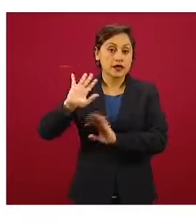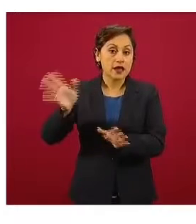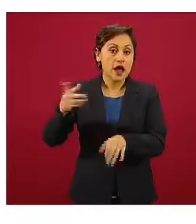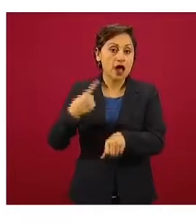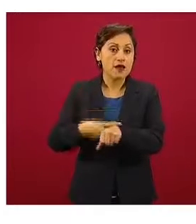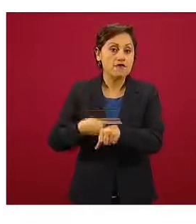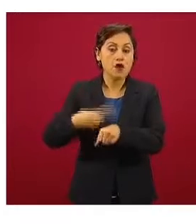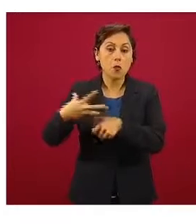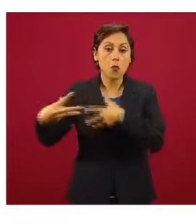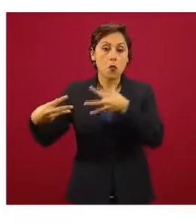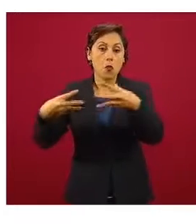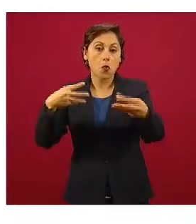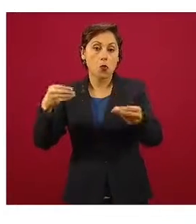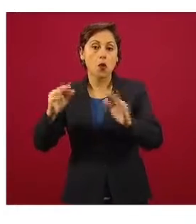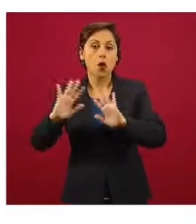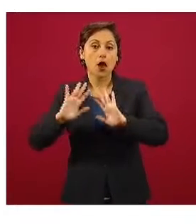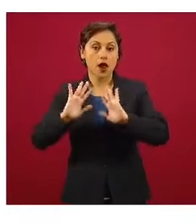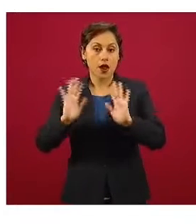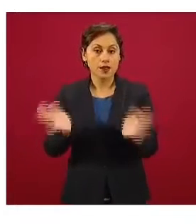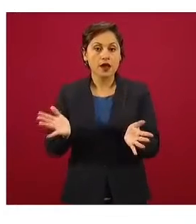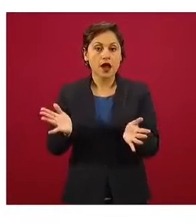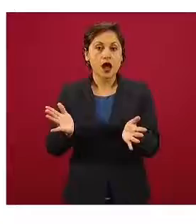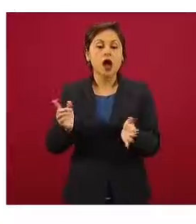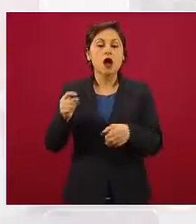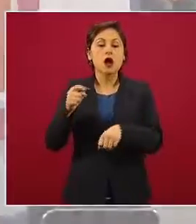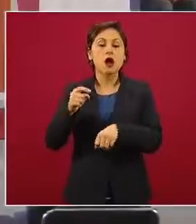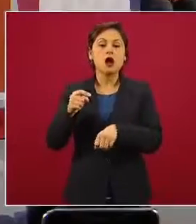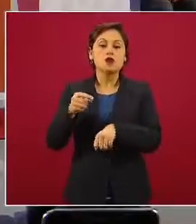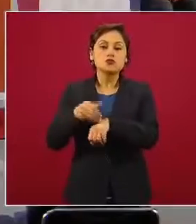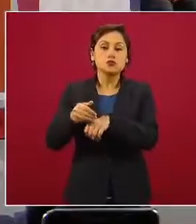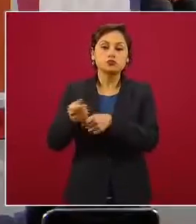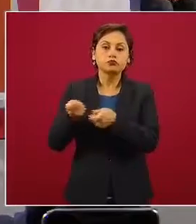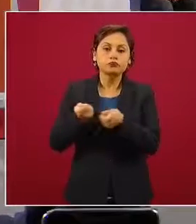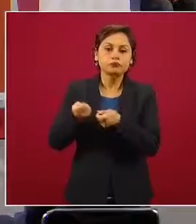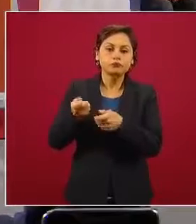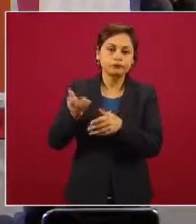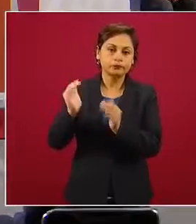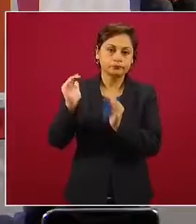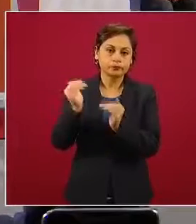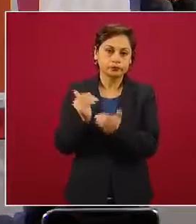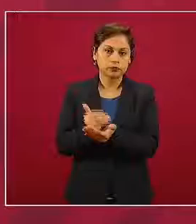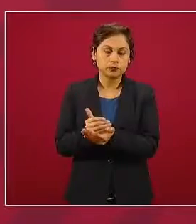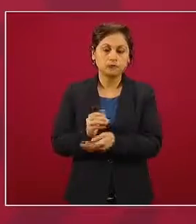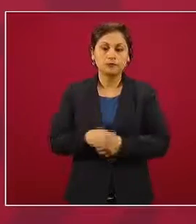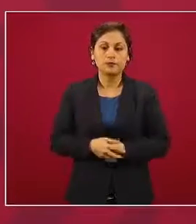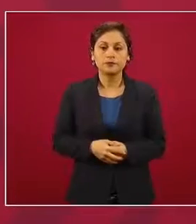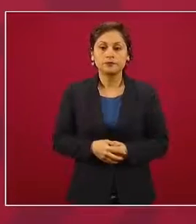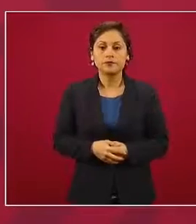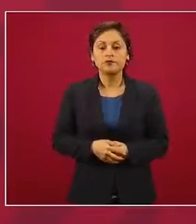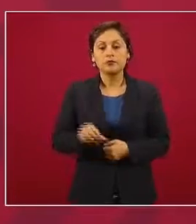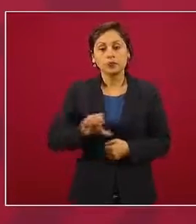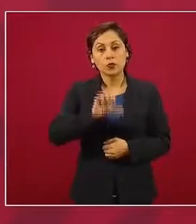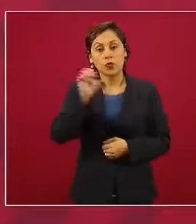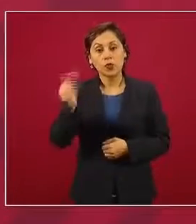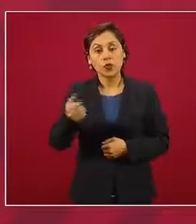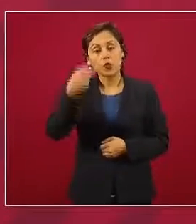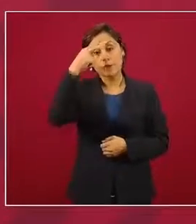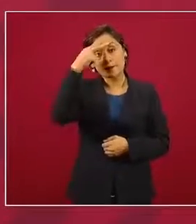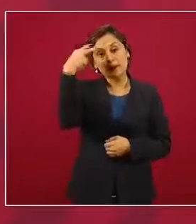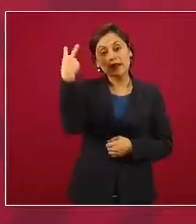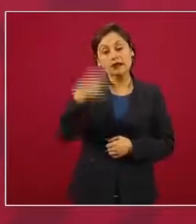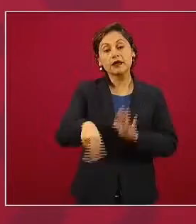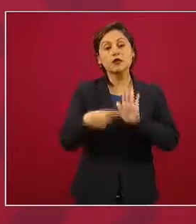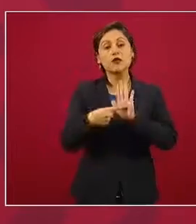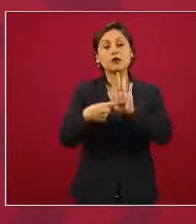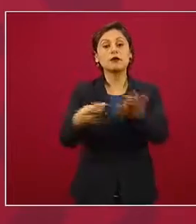han estado ya en un buen control. La siguiente es el caso mexicano. Desde el 28 de